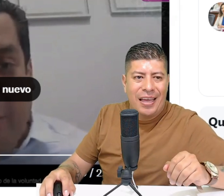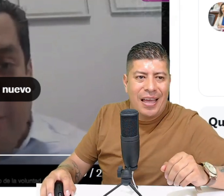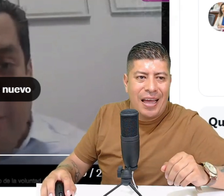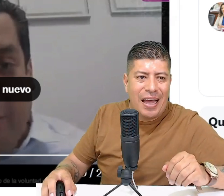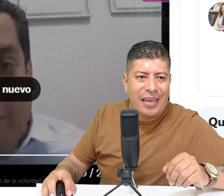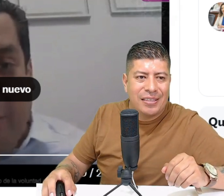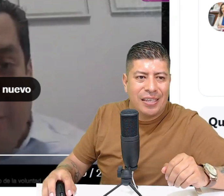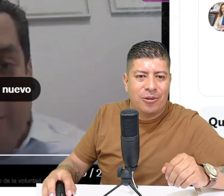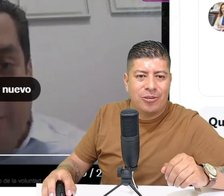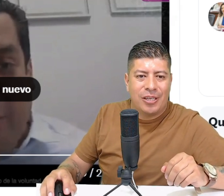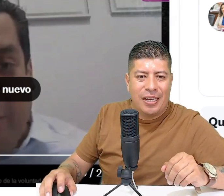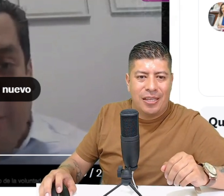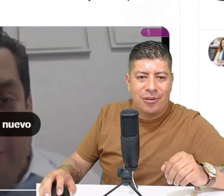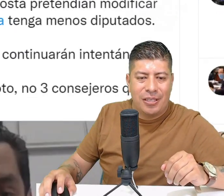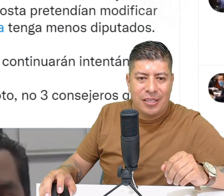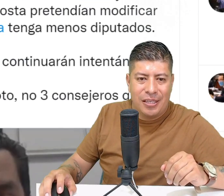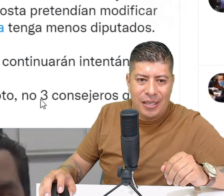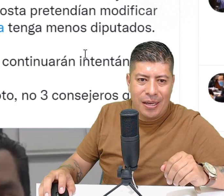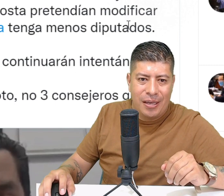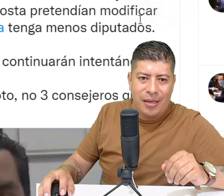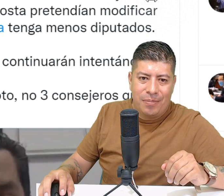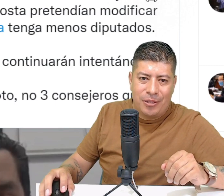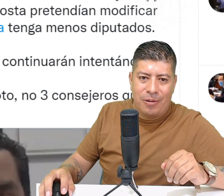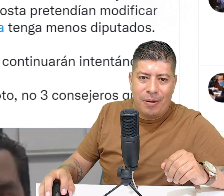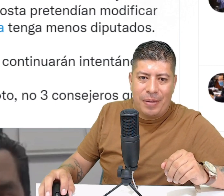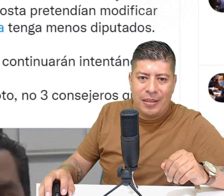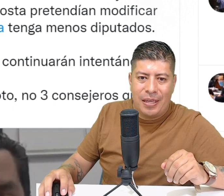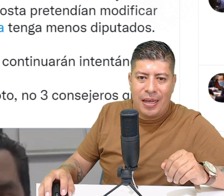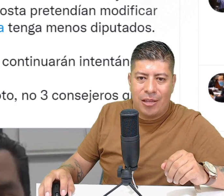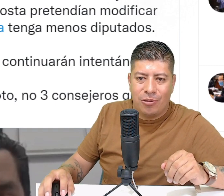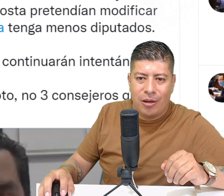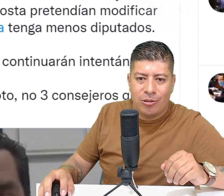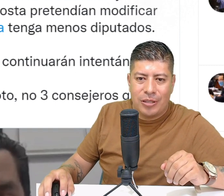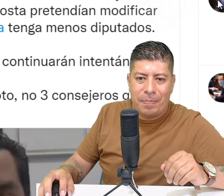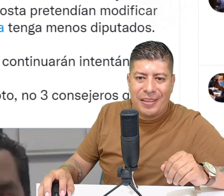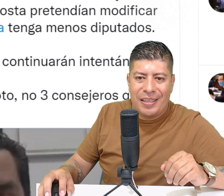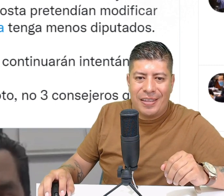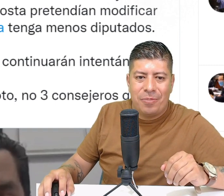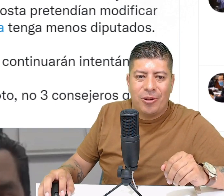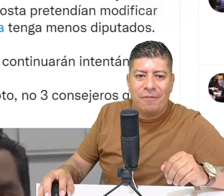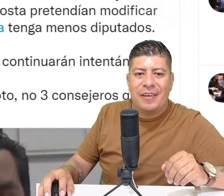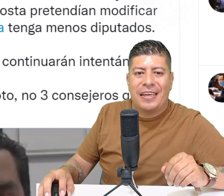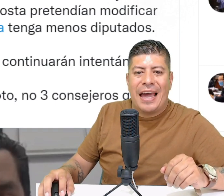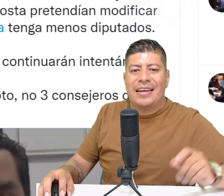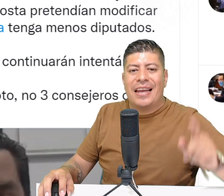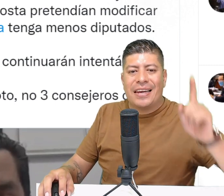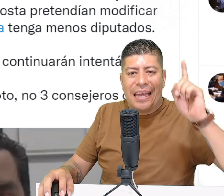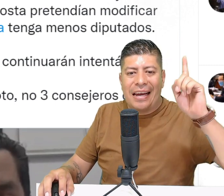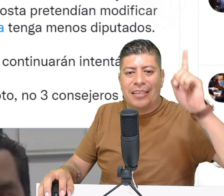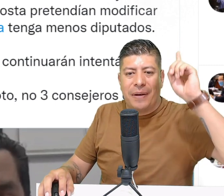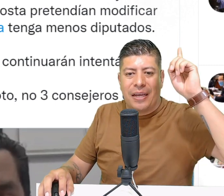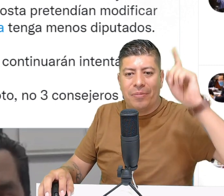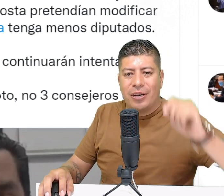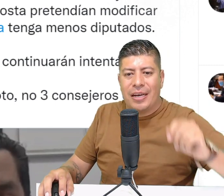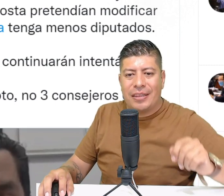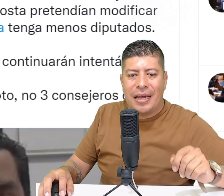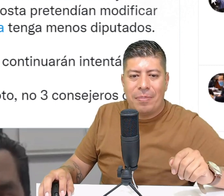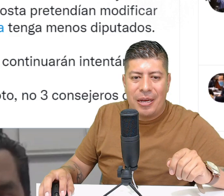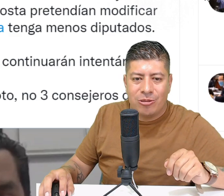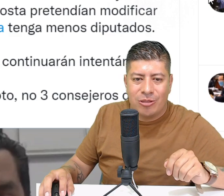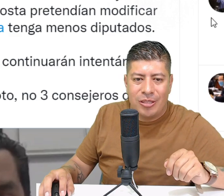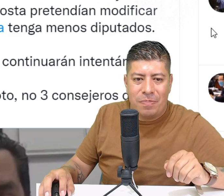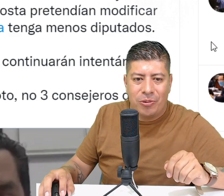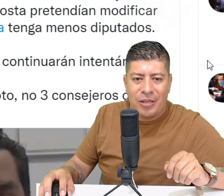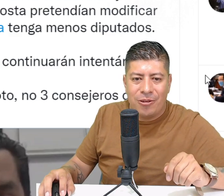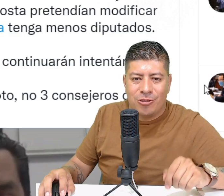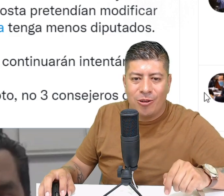a este consejero y es que dice pues nuevamente a toda costa pretendían modificar las reglas para que morena tenga